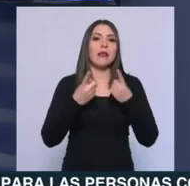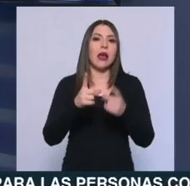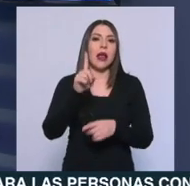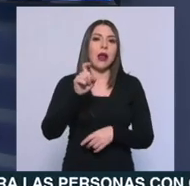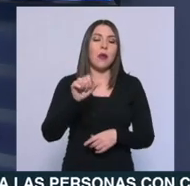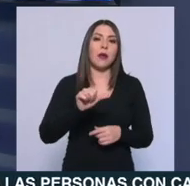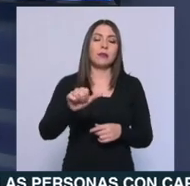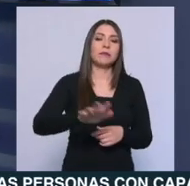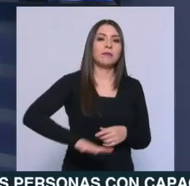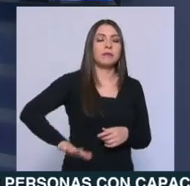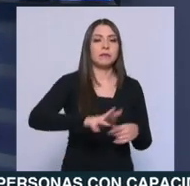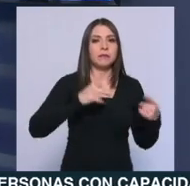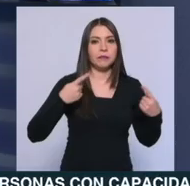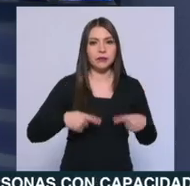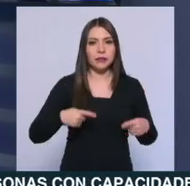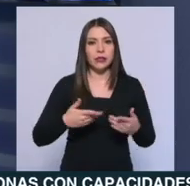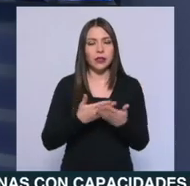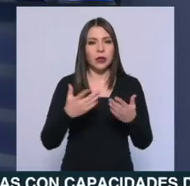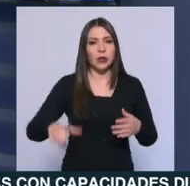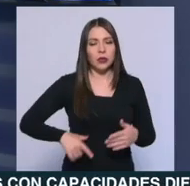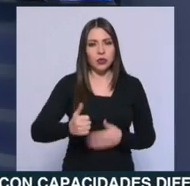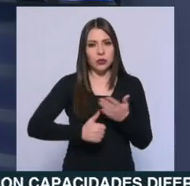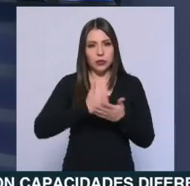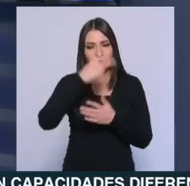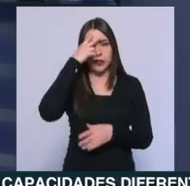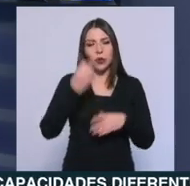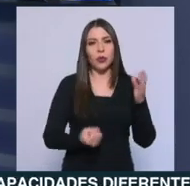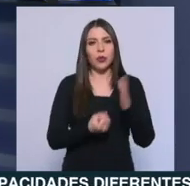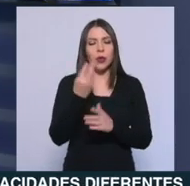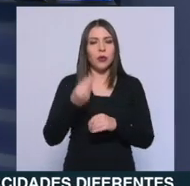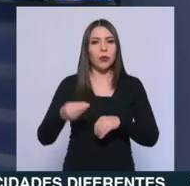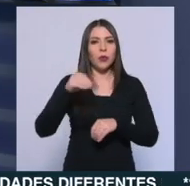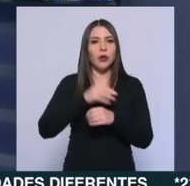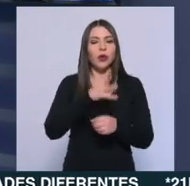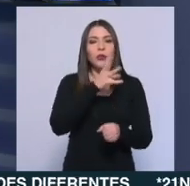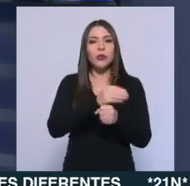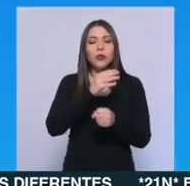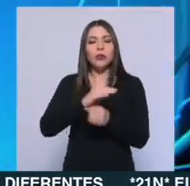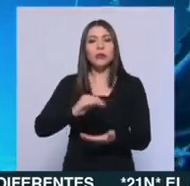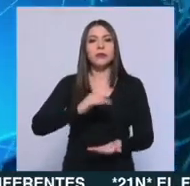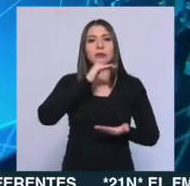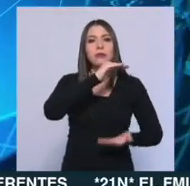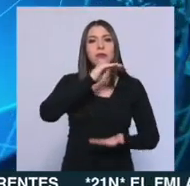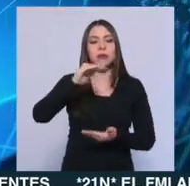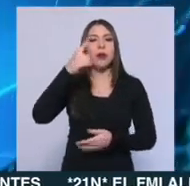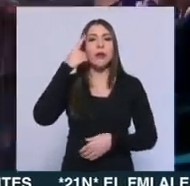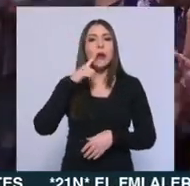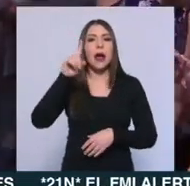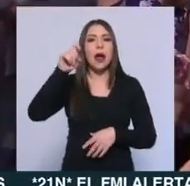Ciudad de México inició la instalación de sistemas para captar el agua de lluvia. Vamos a ver.